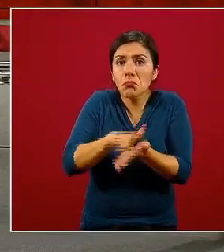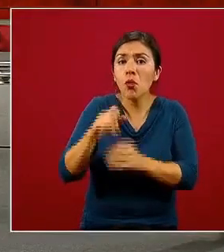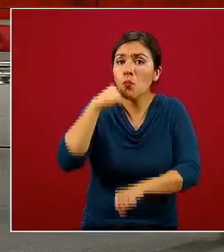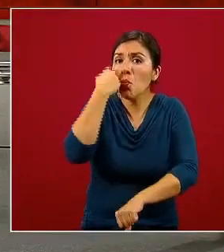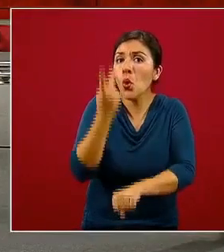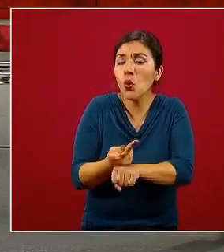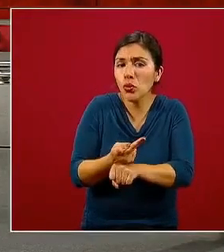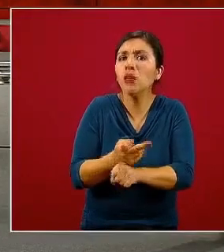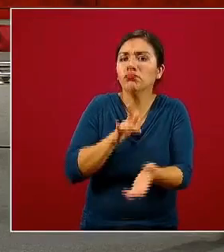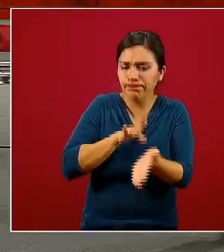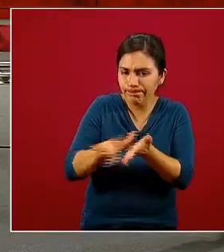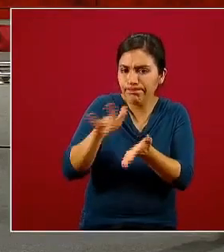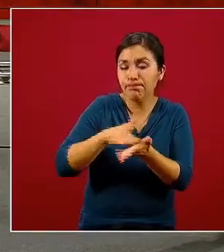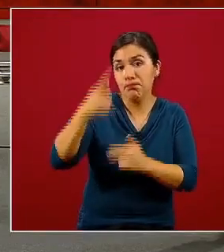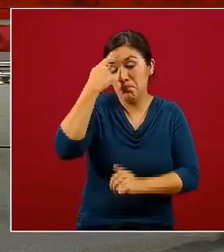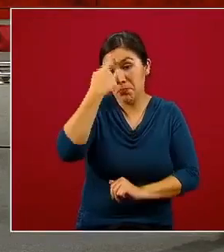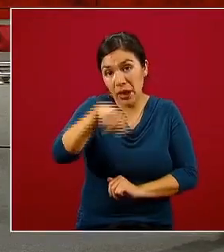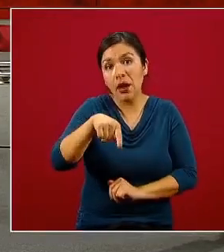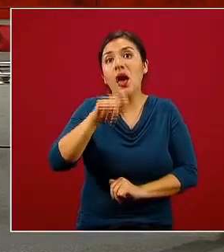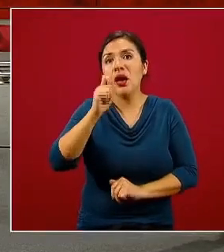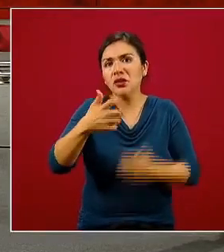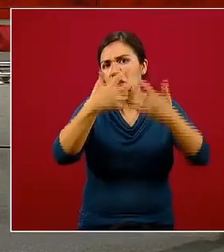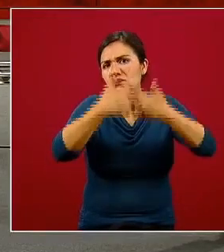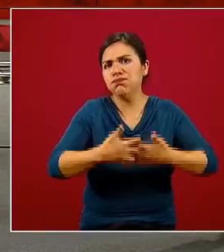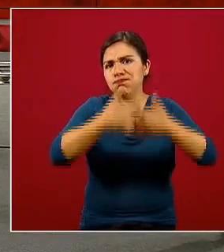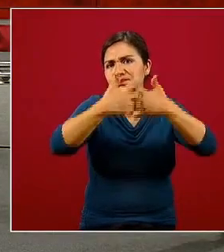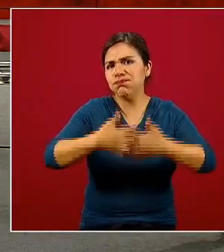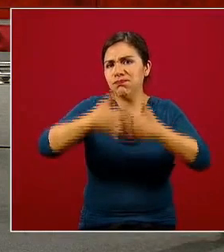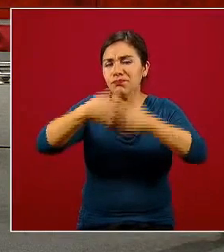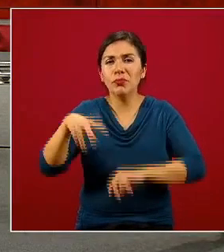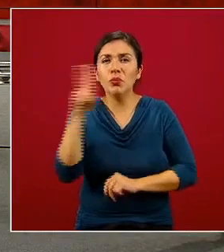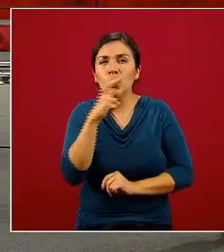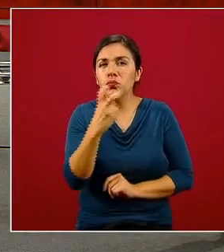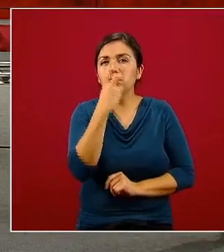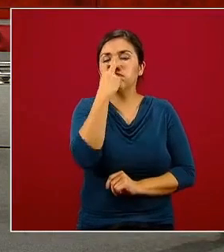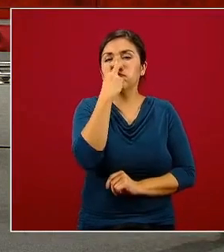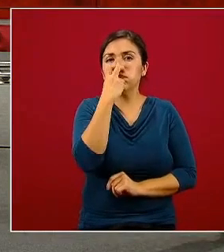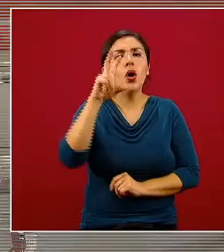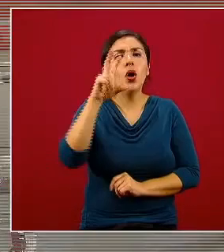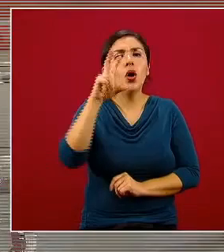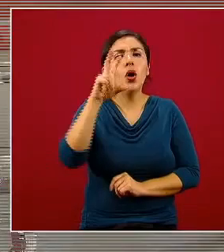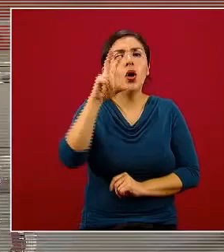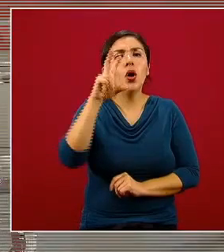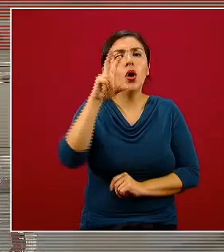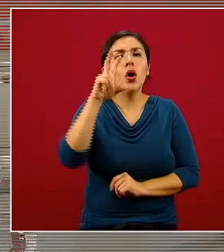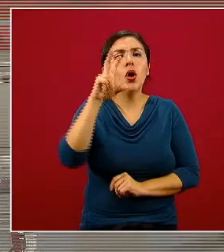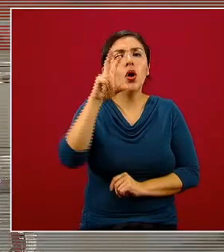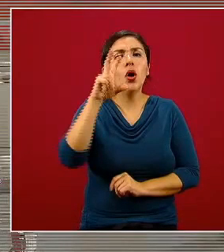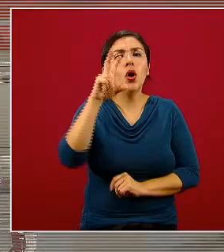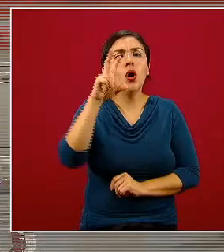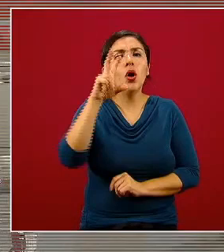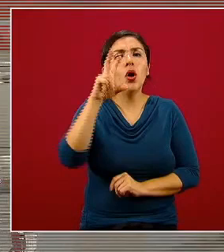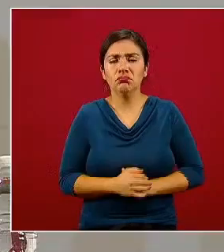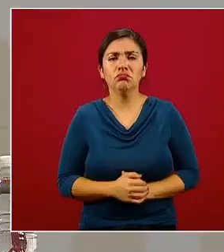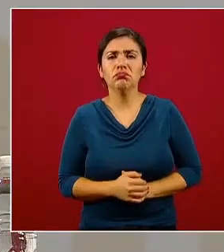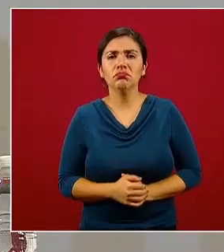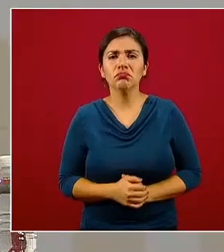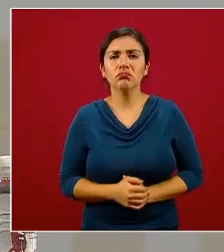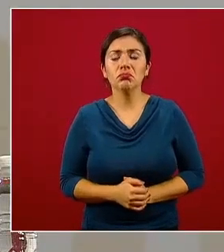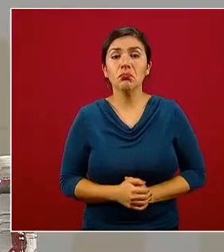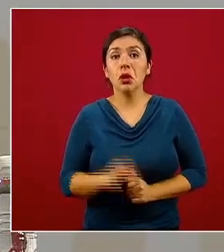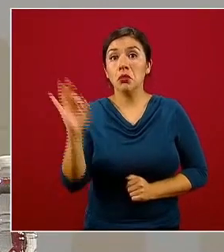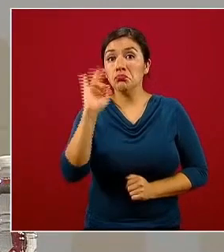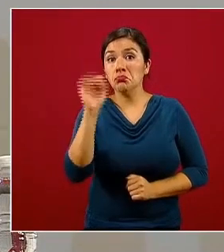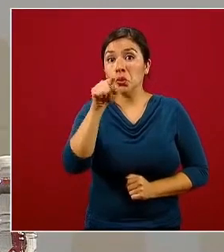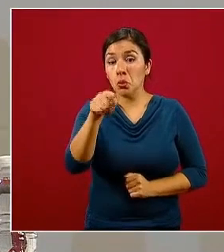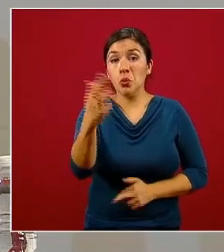están apoyando para que sean fabricados sin fines de lucro. Si ustedes regresan,